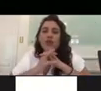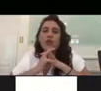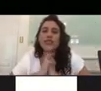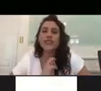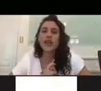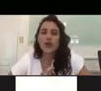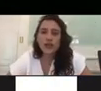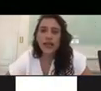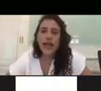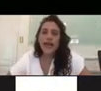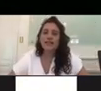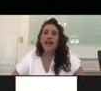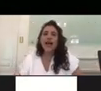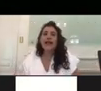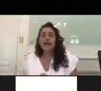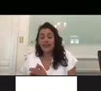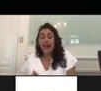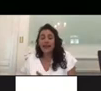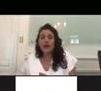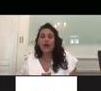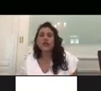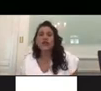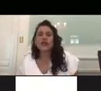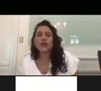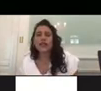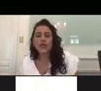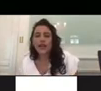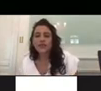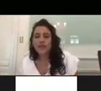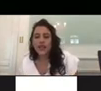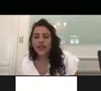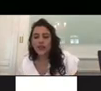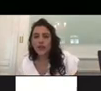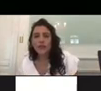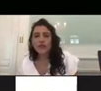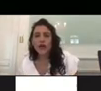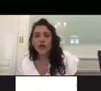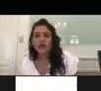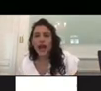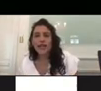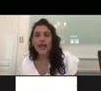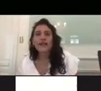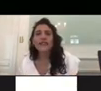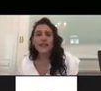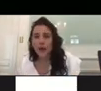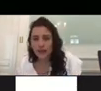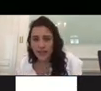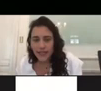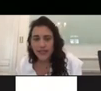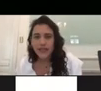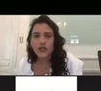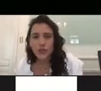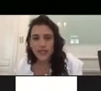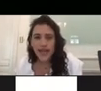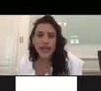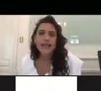desarrollo que da al río Hudson, el sur de la ciudad, y donde podemos encontrar restaurantes, centros